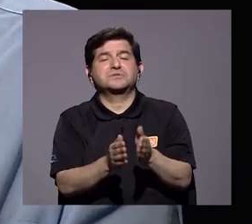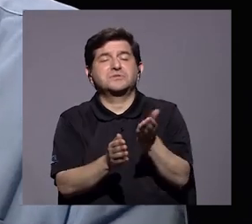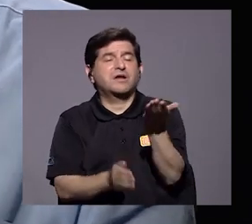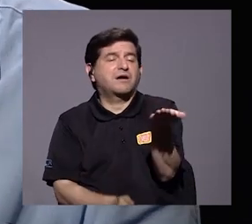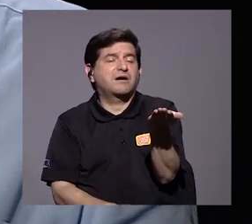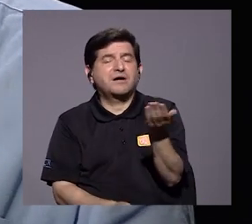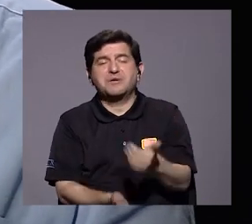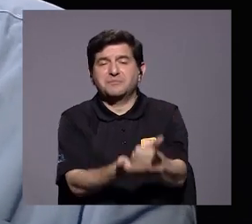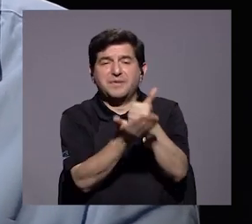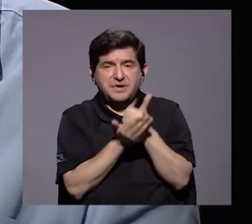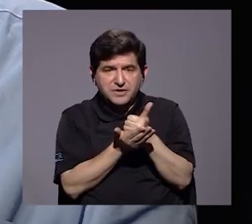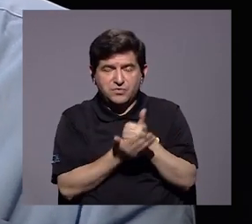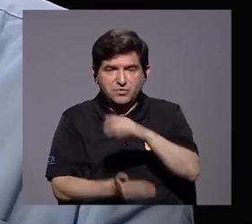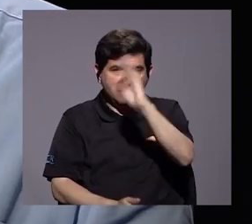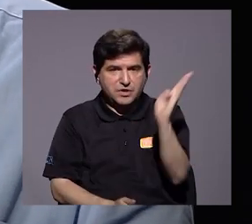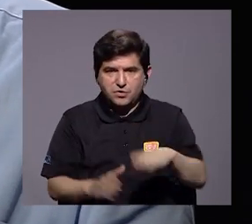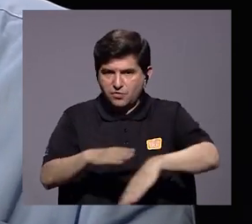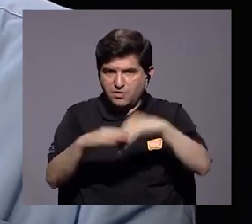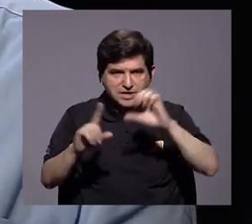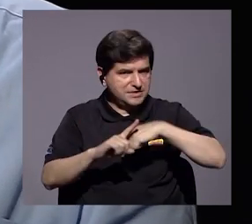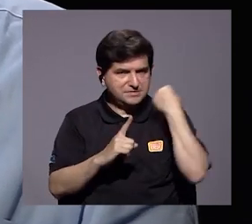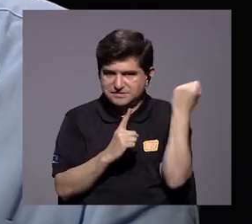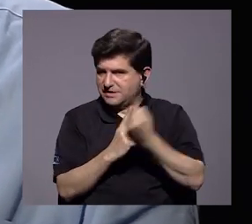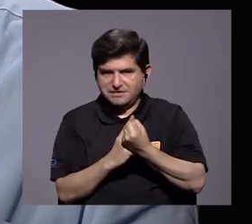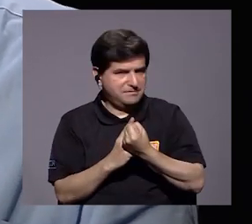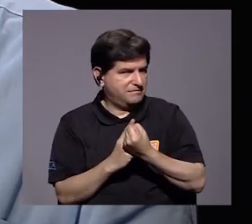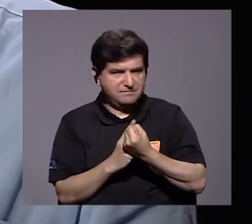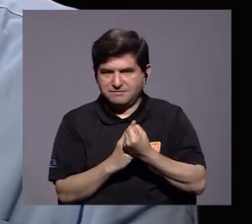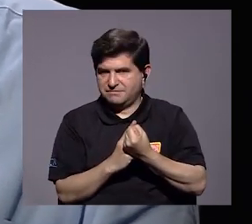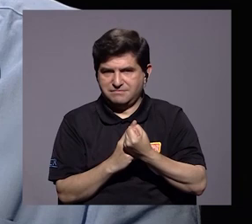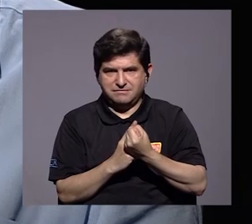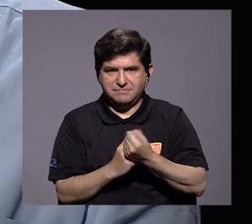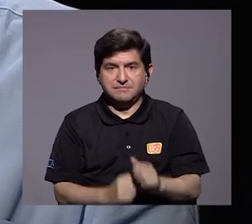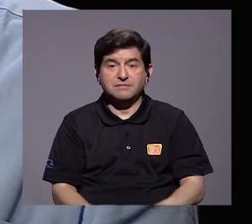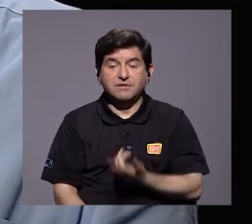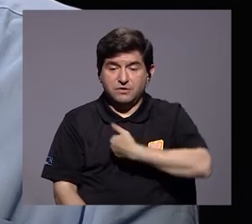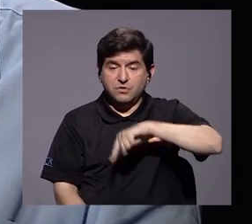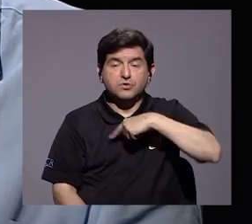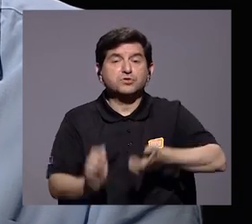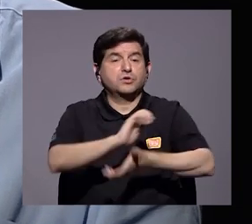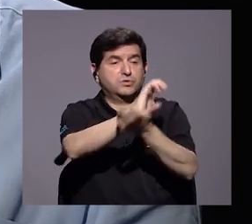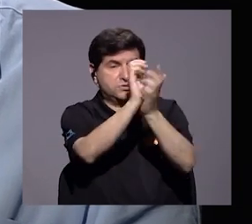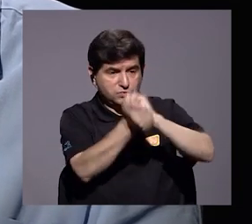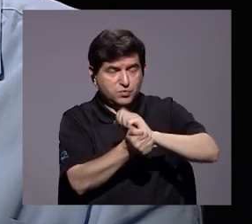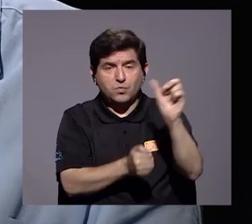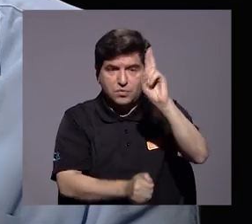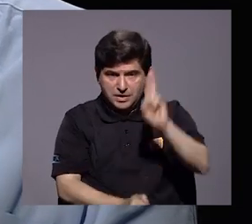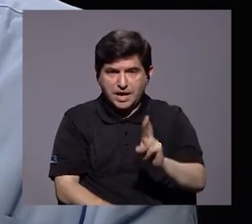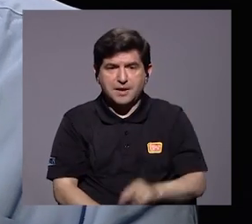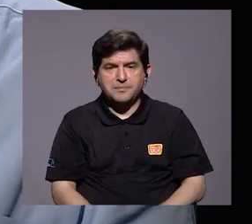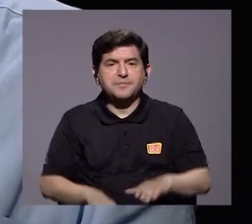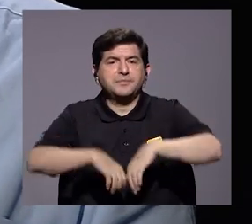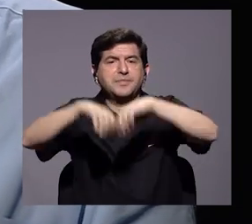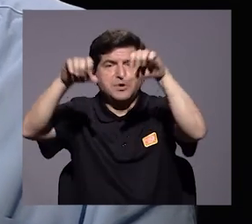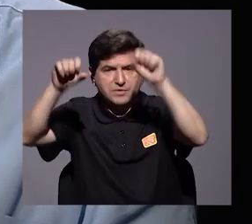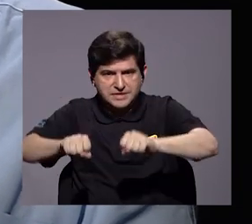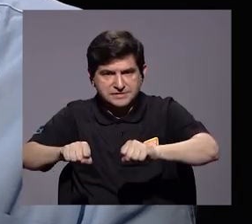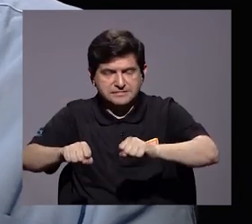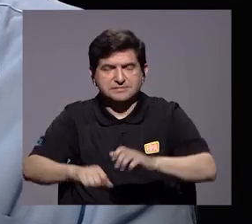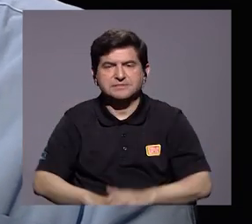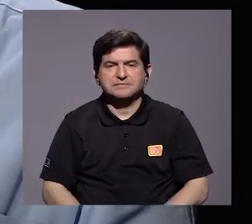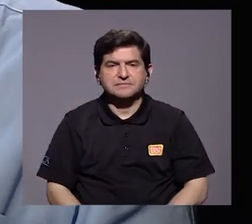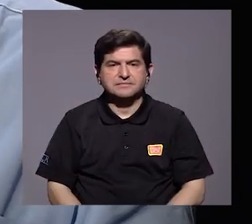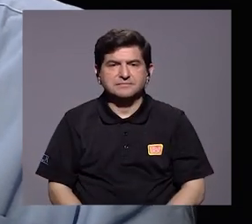usted nunca va a salir de la situación en la que está tenemos que virar en costa rica hacia un sistema donde